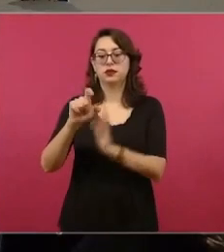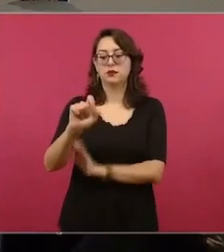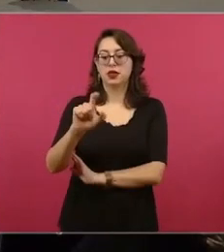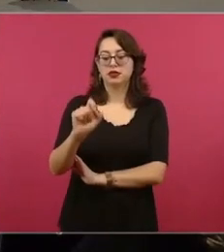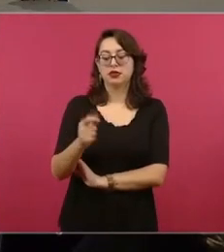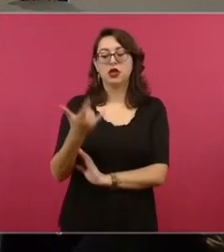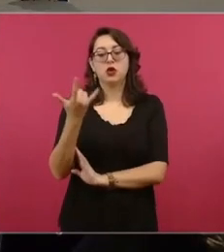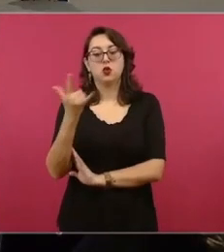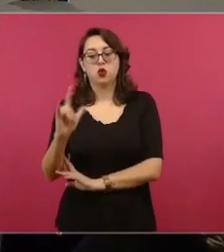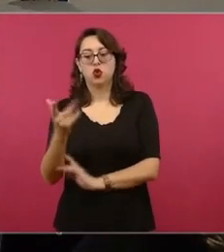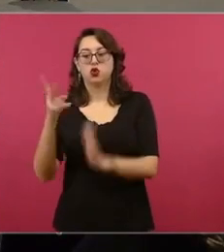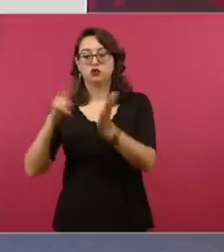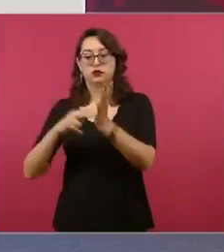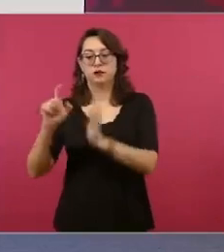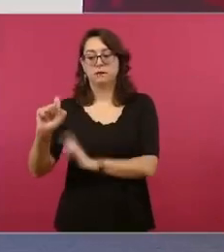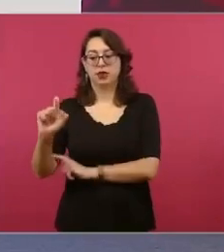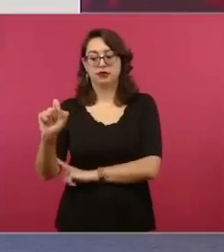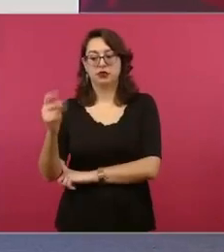22,